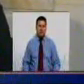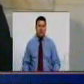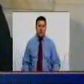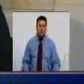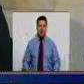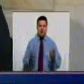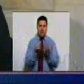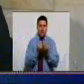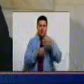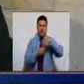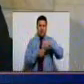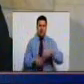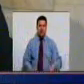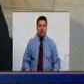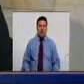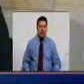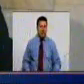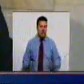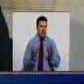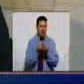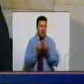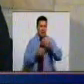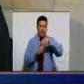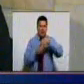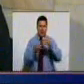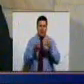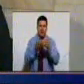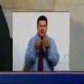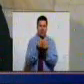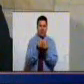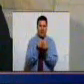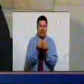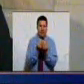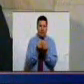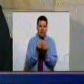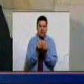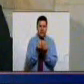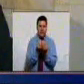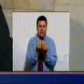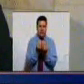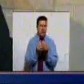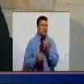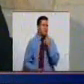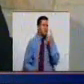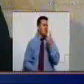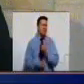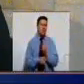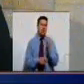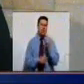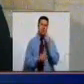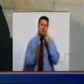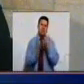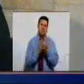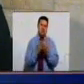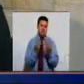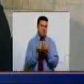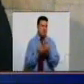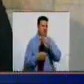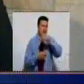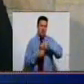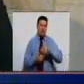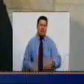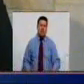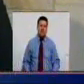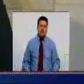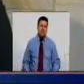de Panamá, ¿no? Esperemos que este país y este Congreso sea capaz de ir al fondo de eso. No solo por los muchos actos delictivos que debe haber